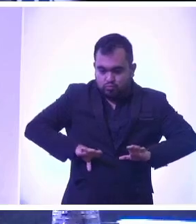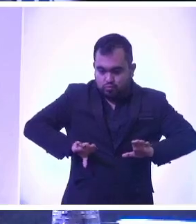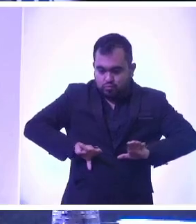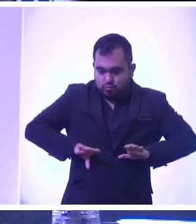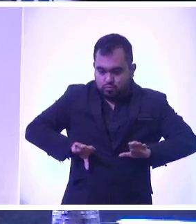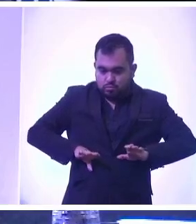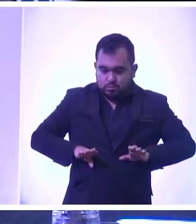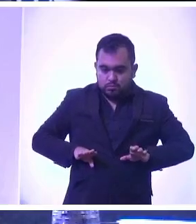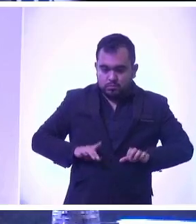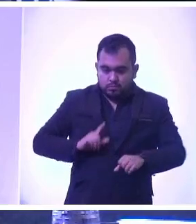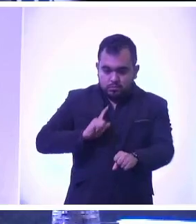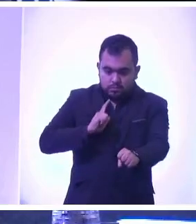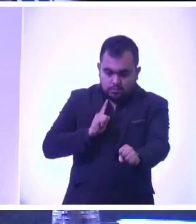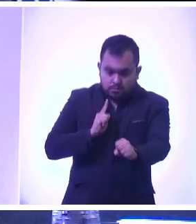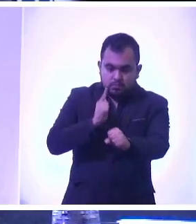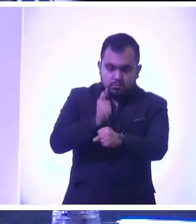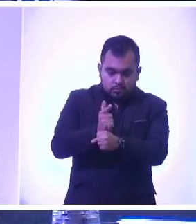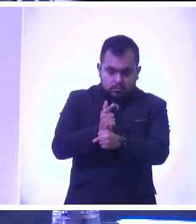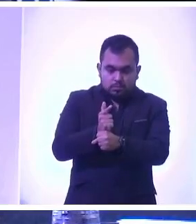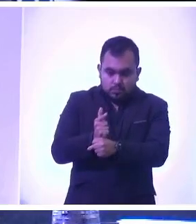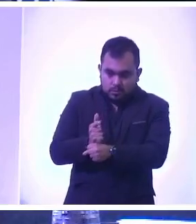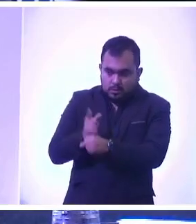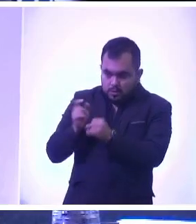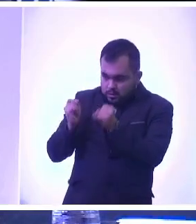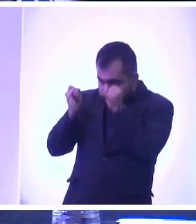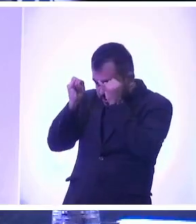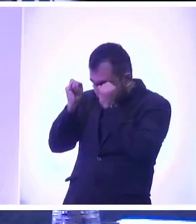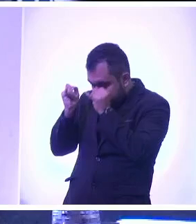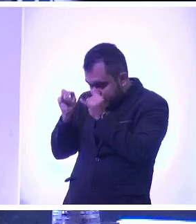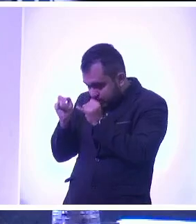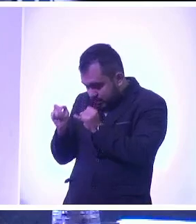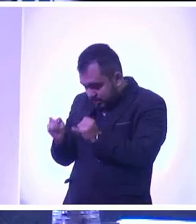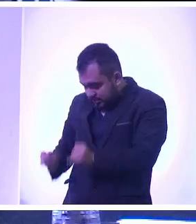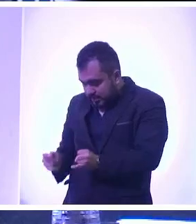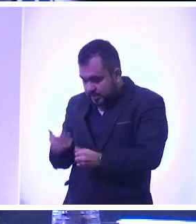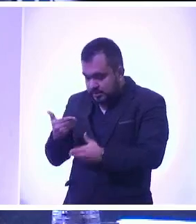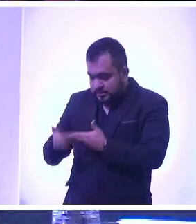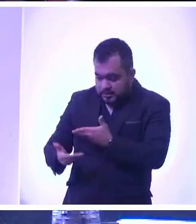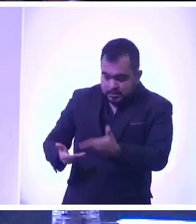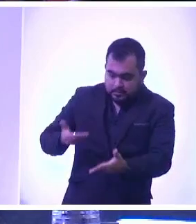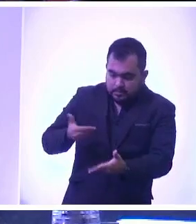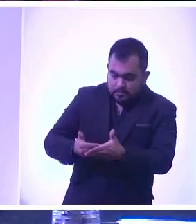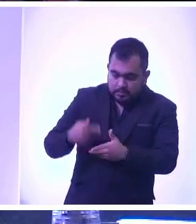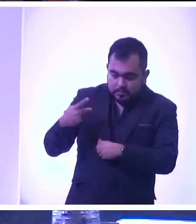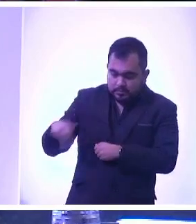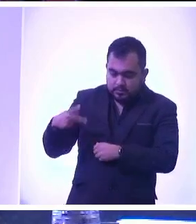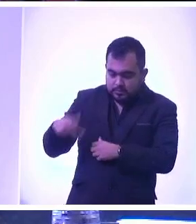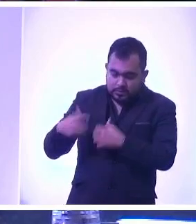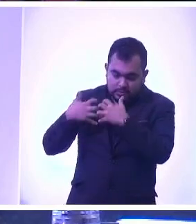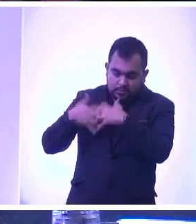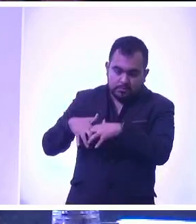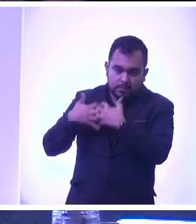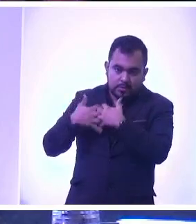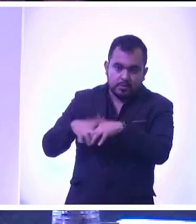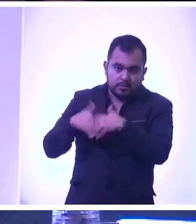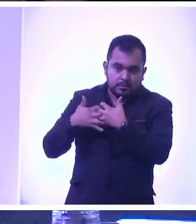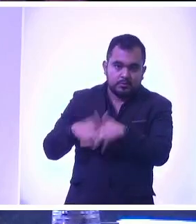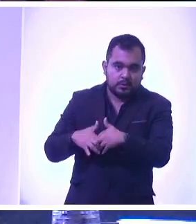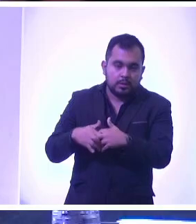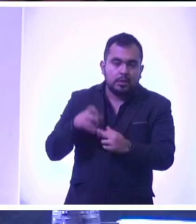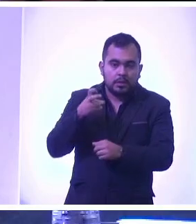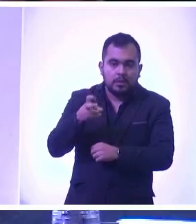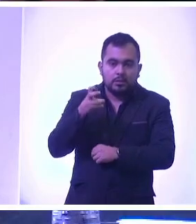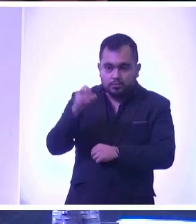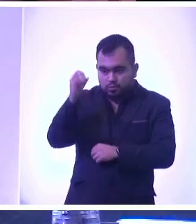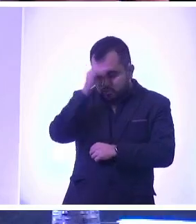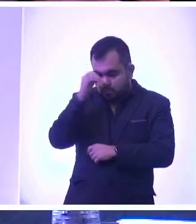identificar específicamente dicho individualizar los Servicios que presta cierta empresa Entonces desde ese